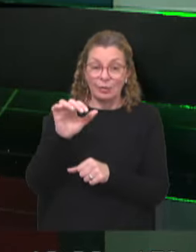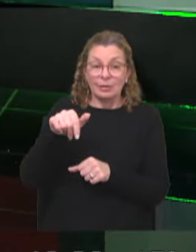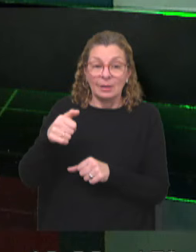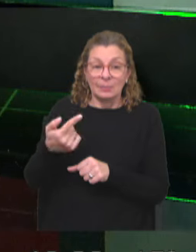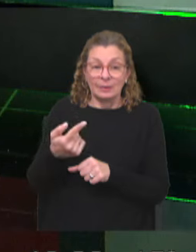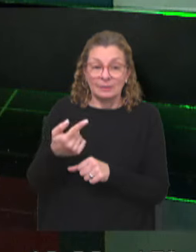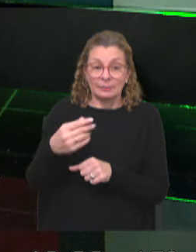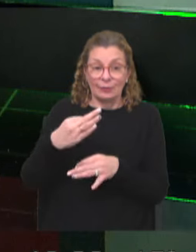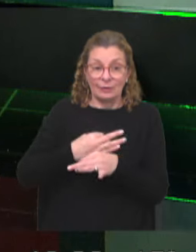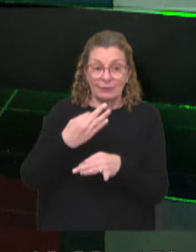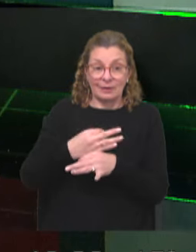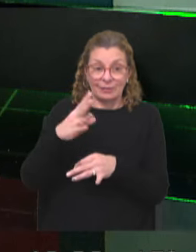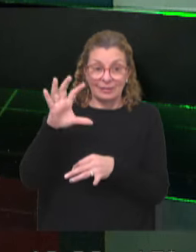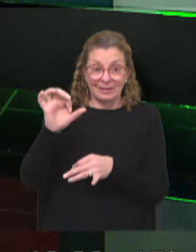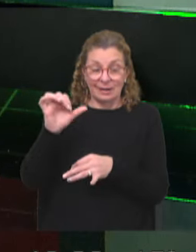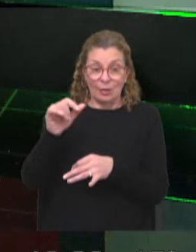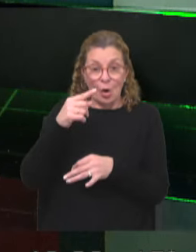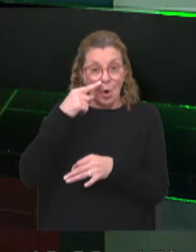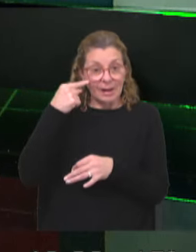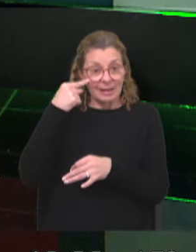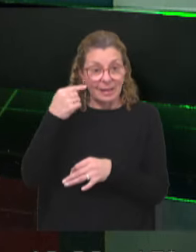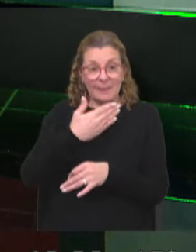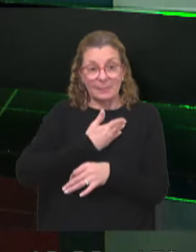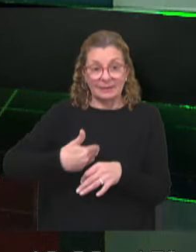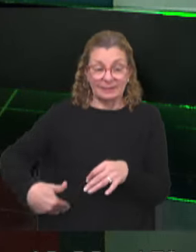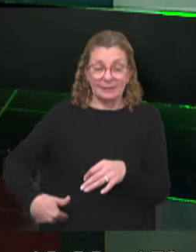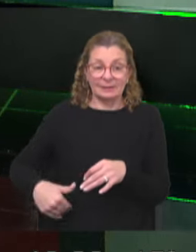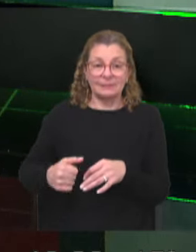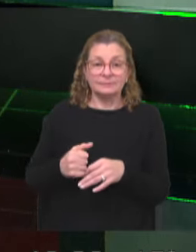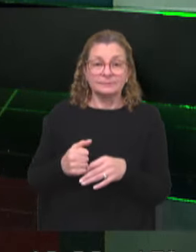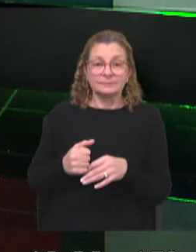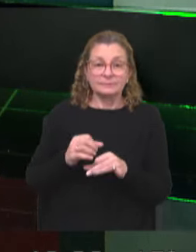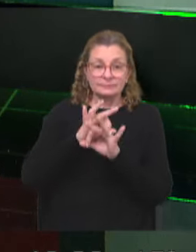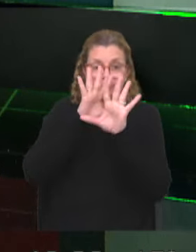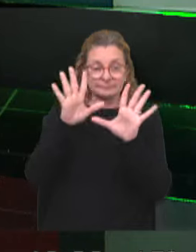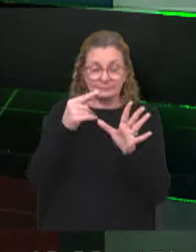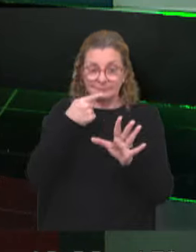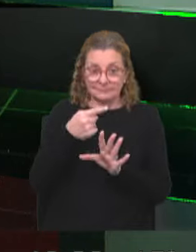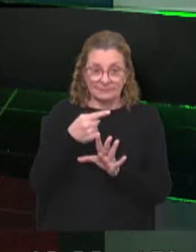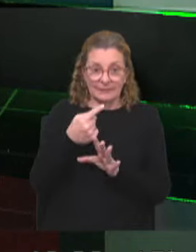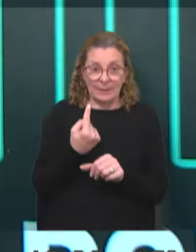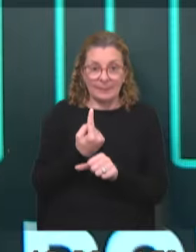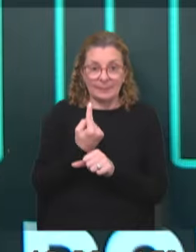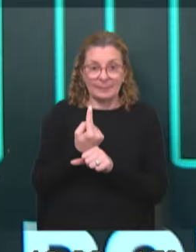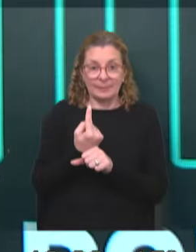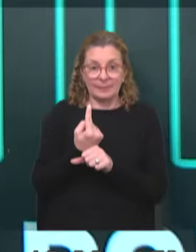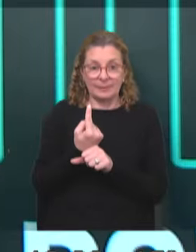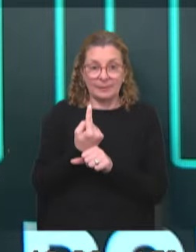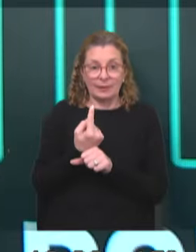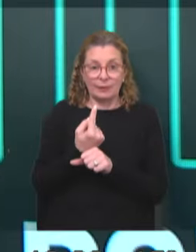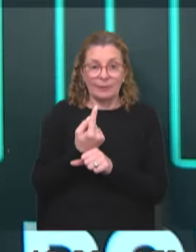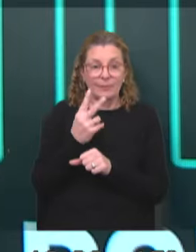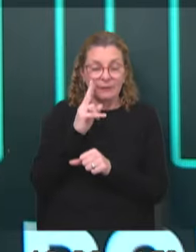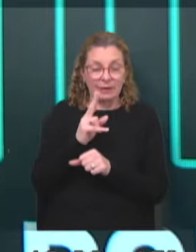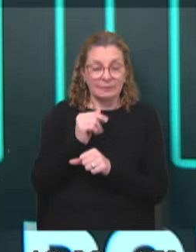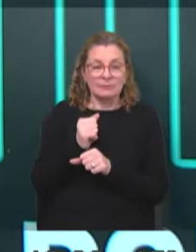bordaberri senador Andrés Ojeda presidente en ese orden no es decir claramente marca unos primeros eh elementos para